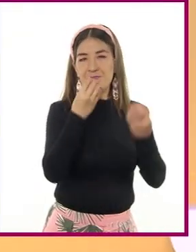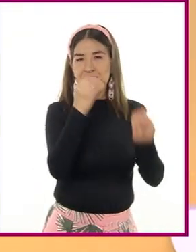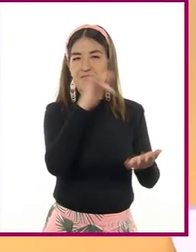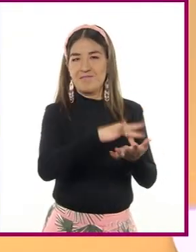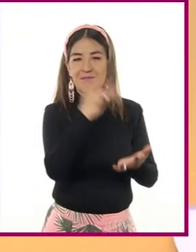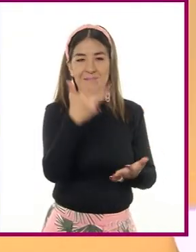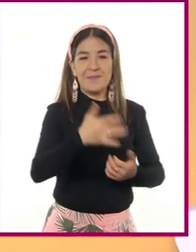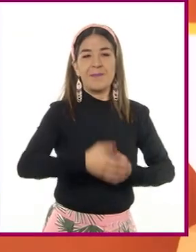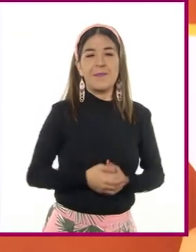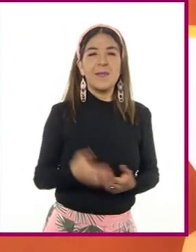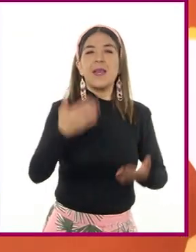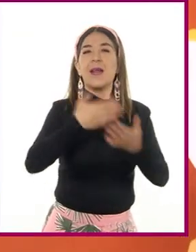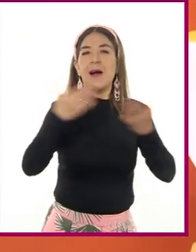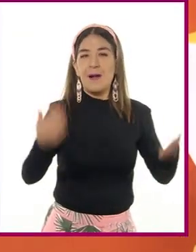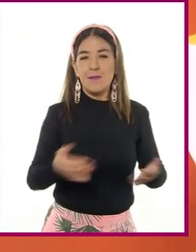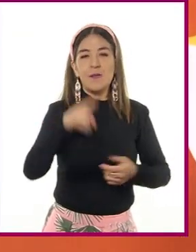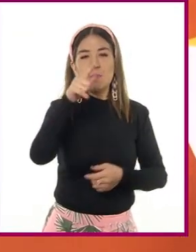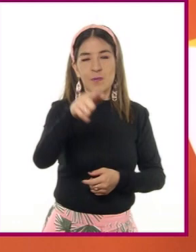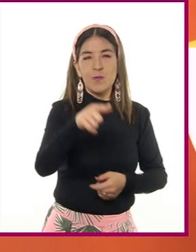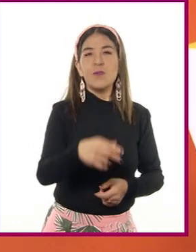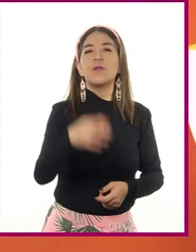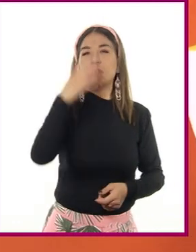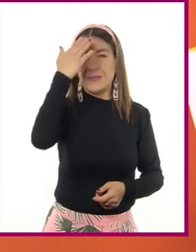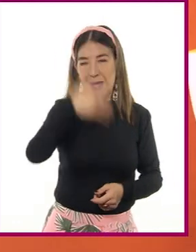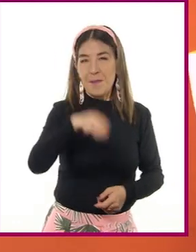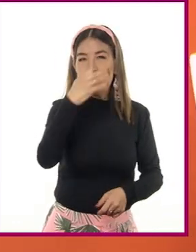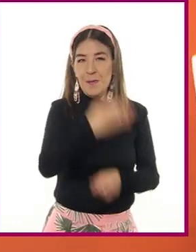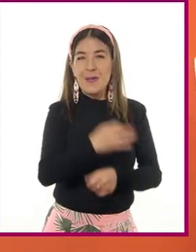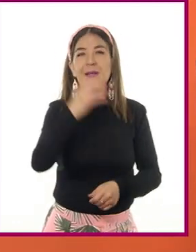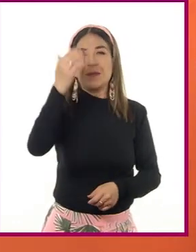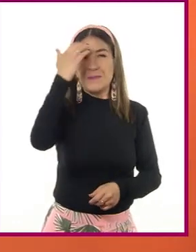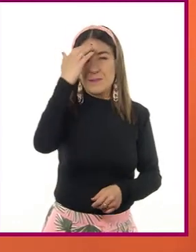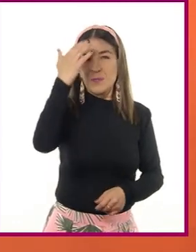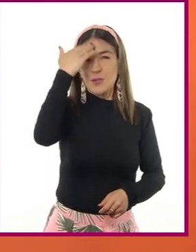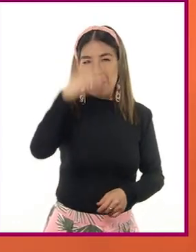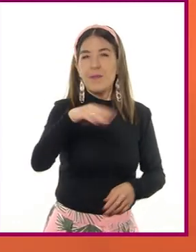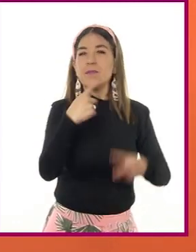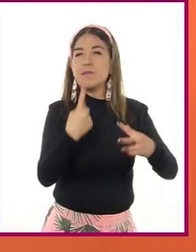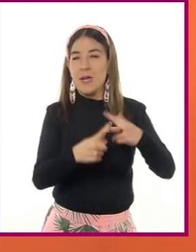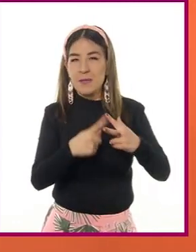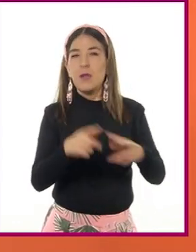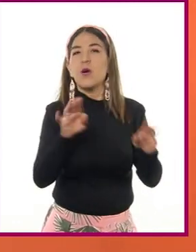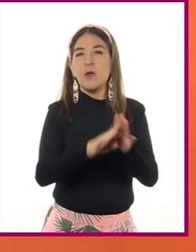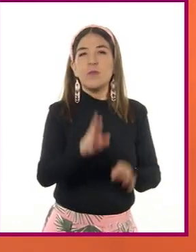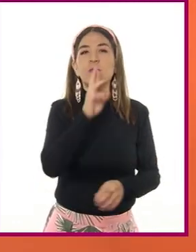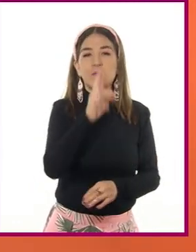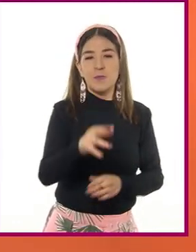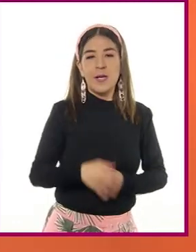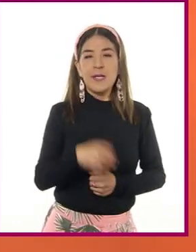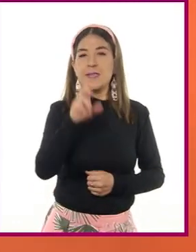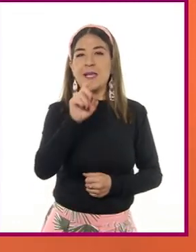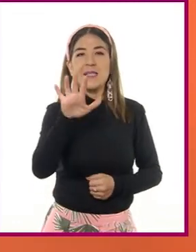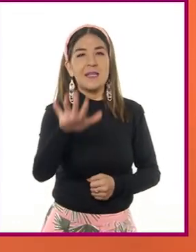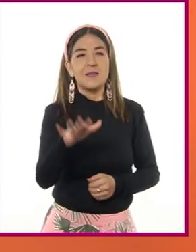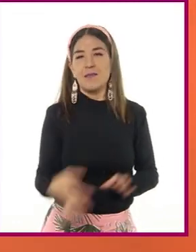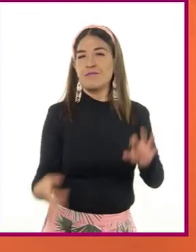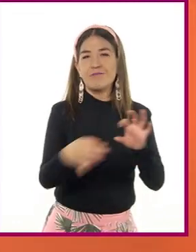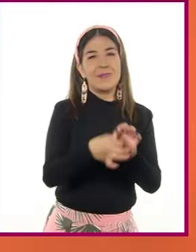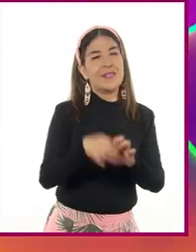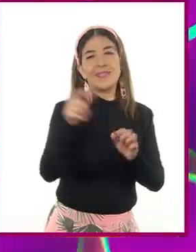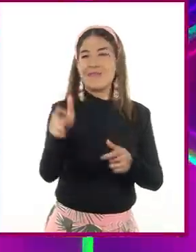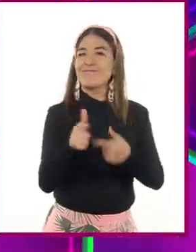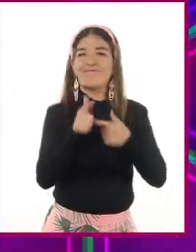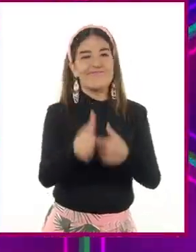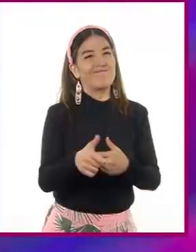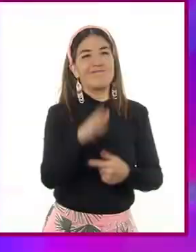Leslie. Ahora usemos nuestros conocimientos algebraicos para comprobar que 35 no pertenece a la